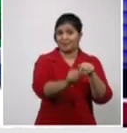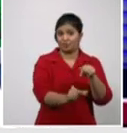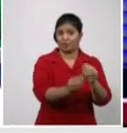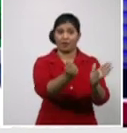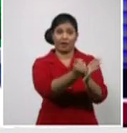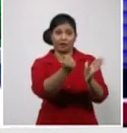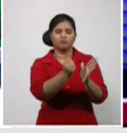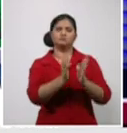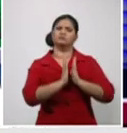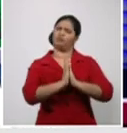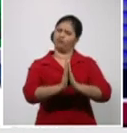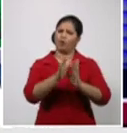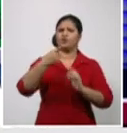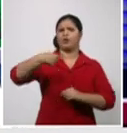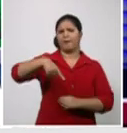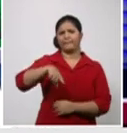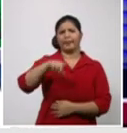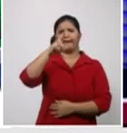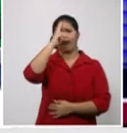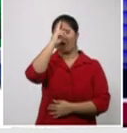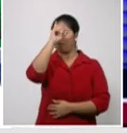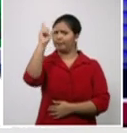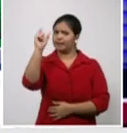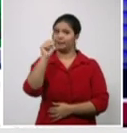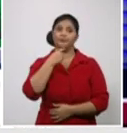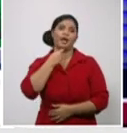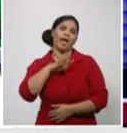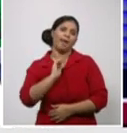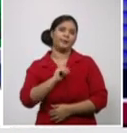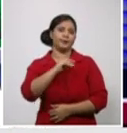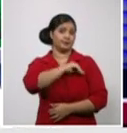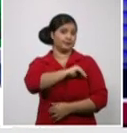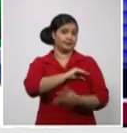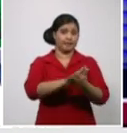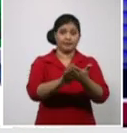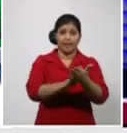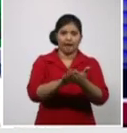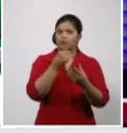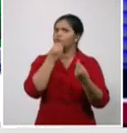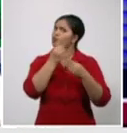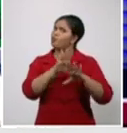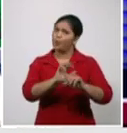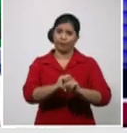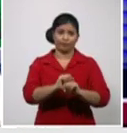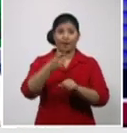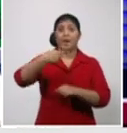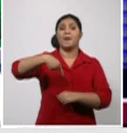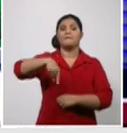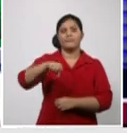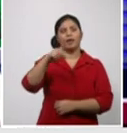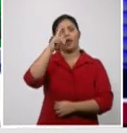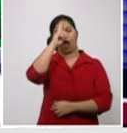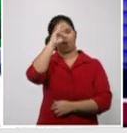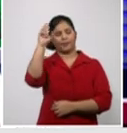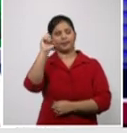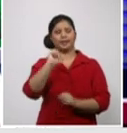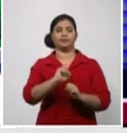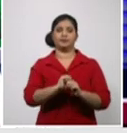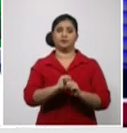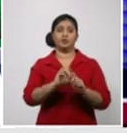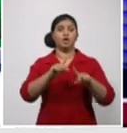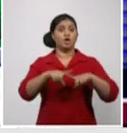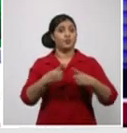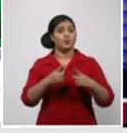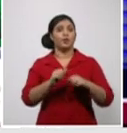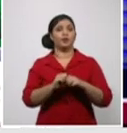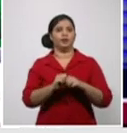síntomas, inmediatamente, si por una casualidad el médico, porque siempre el paciente aporta cuáles son